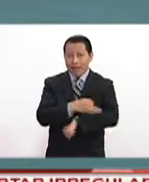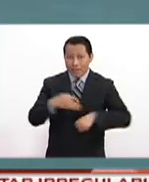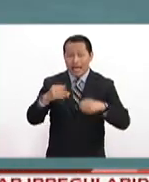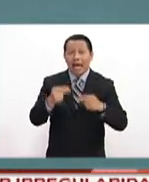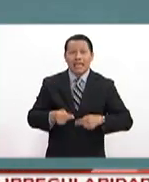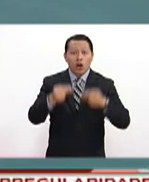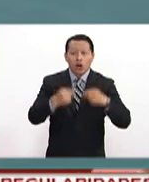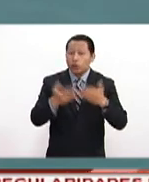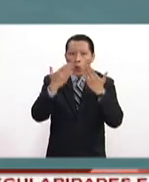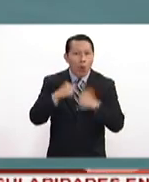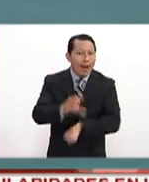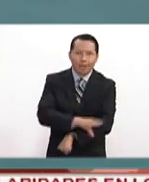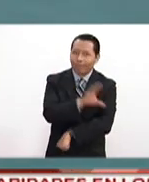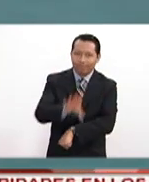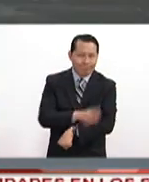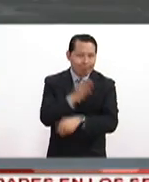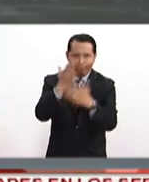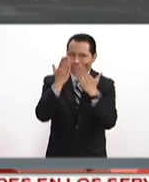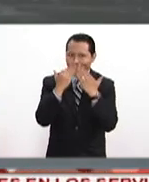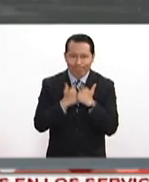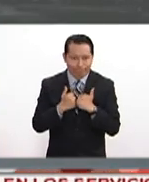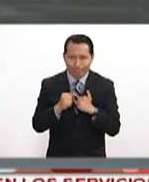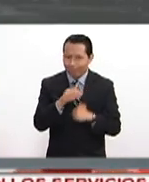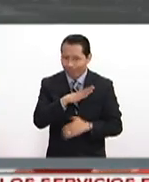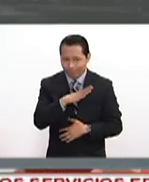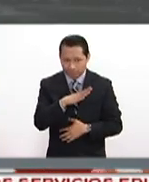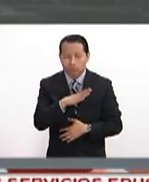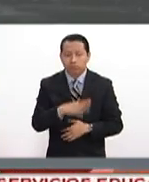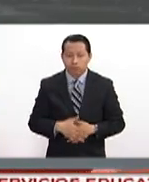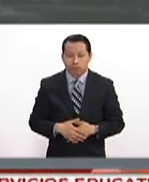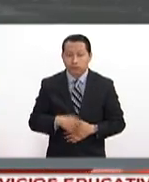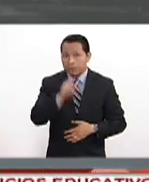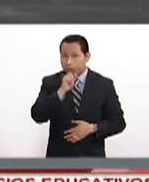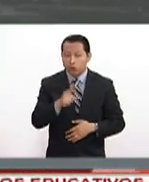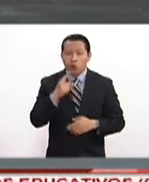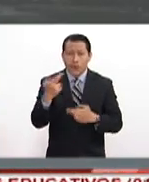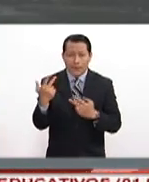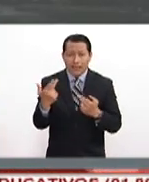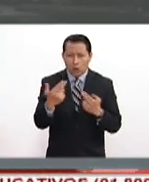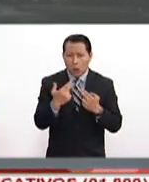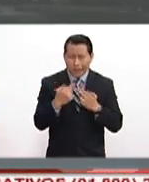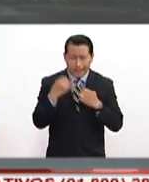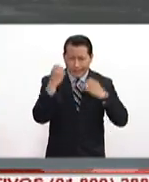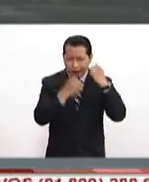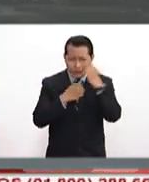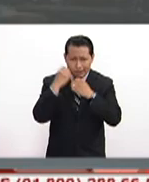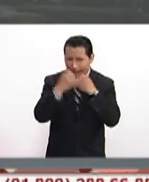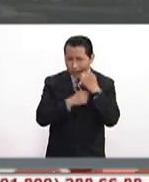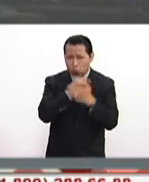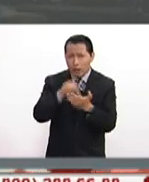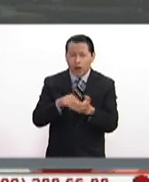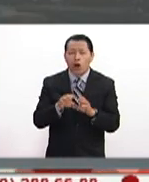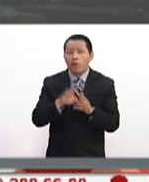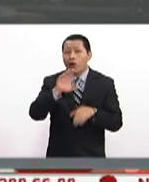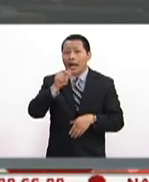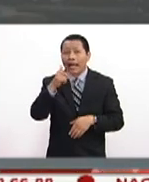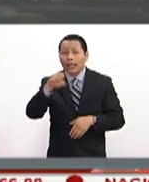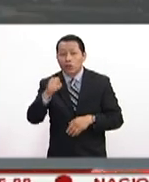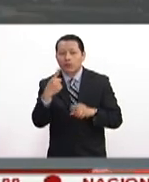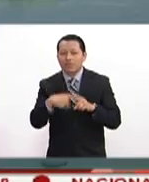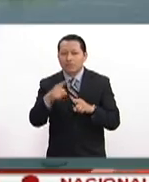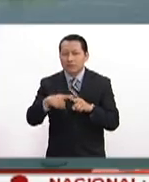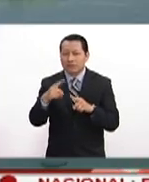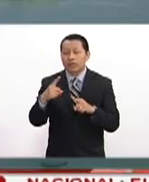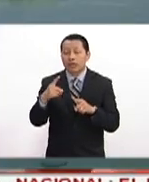sin electricidad y arrancando árboles desde su raíz. Los daños todavía estaban por ser evaluados en zonas como Los Cayos y Marco